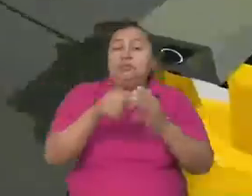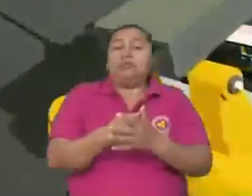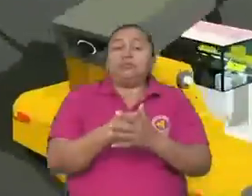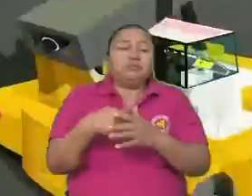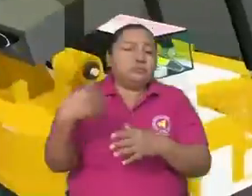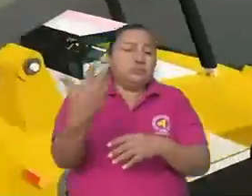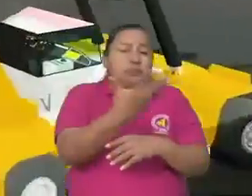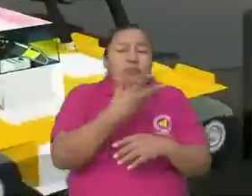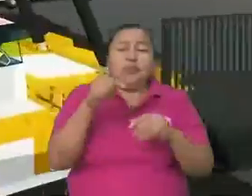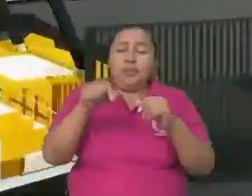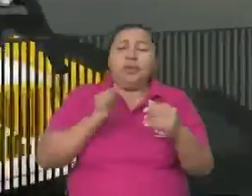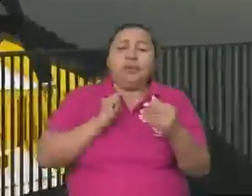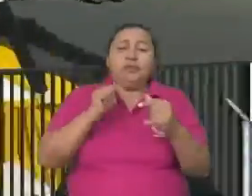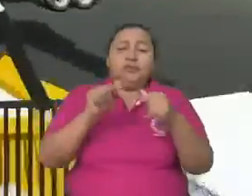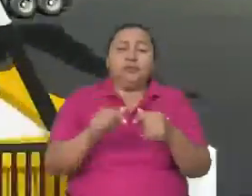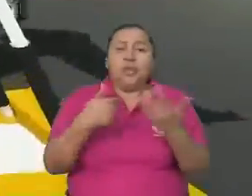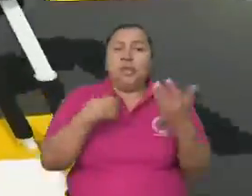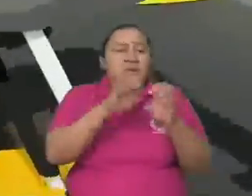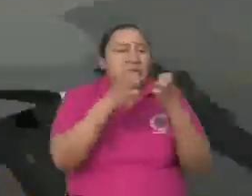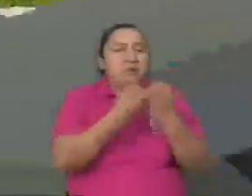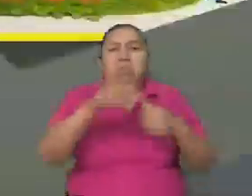todos los equipos estaban obsoletos.